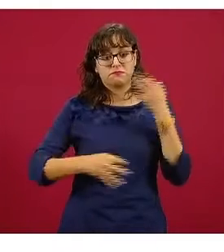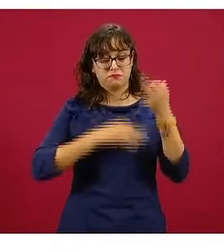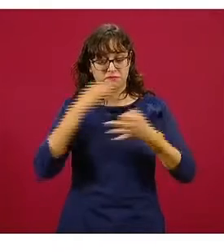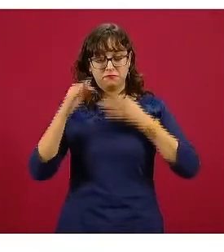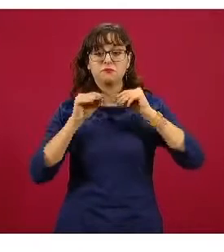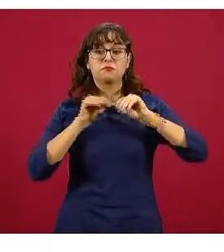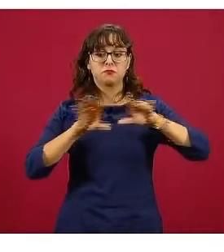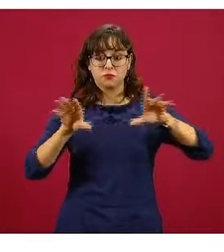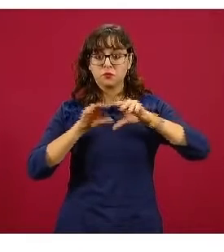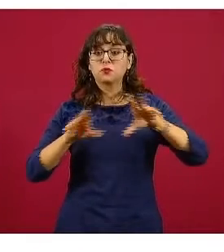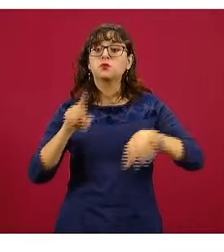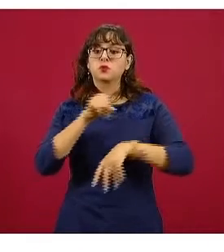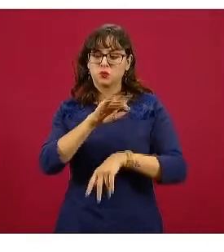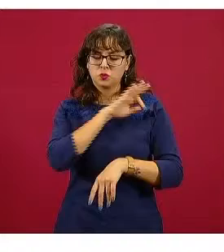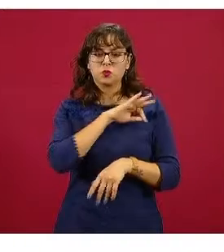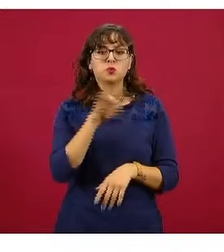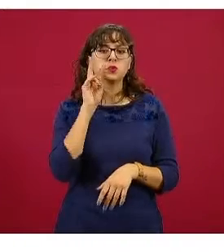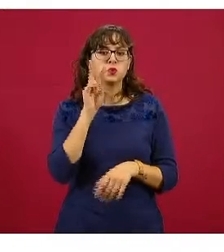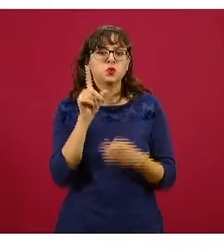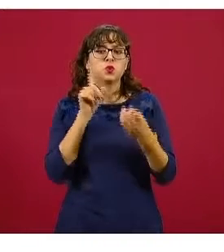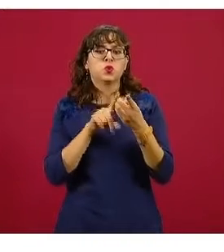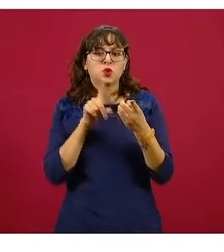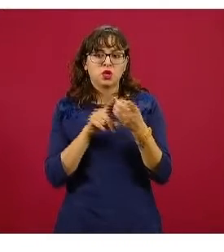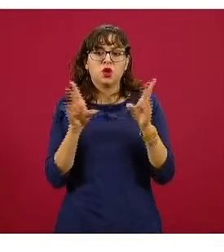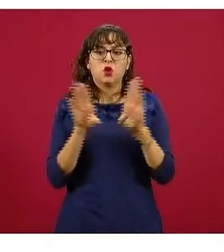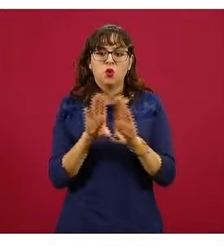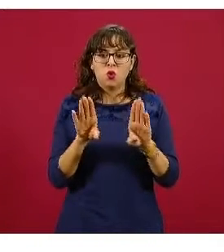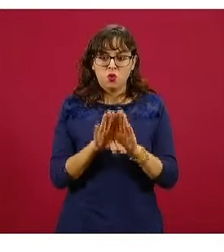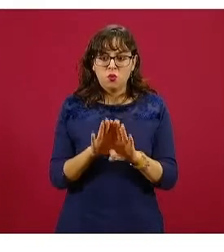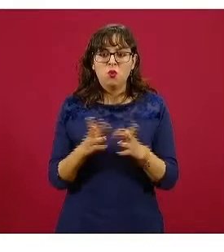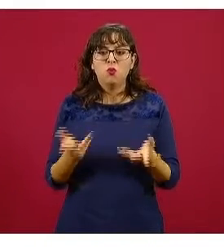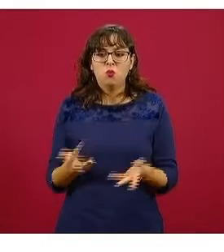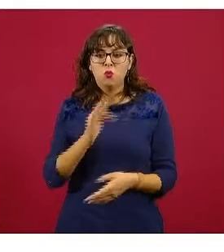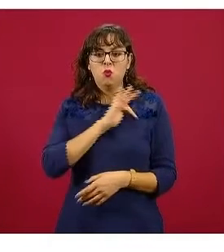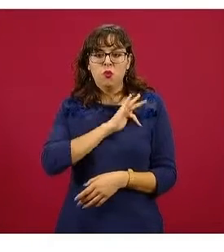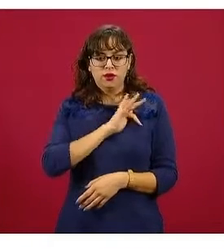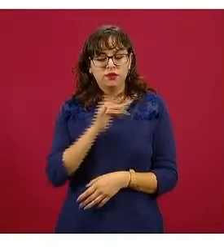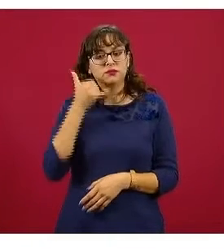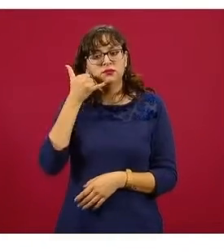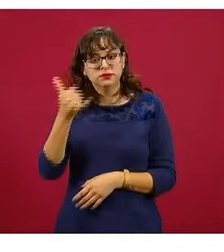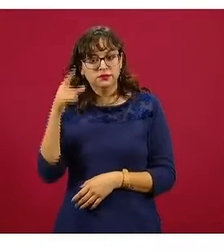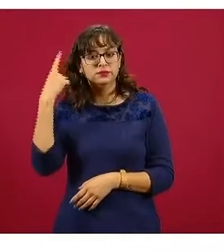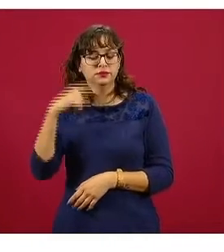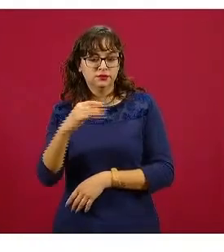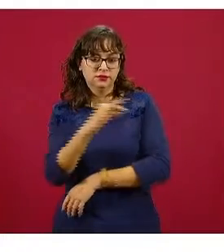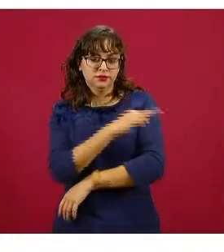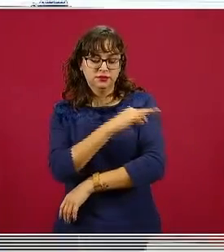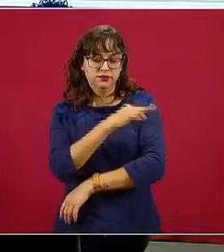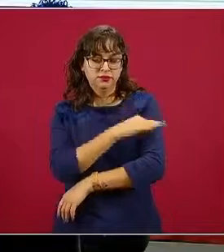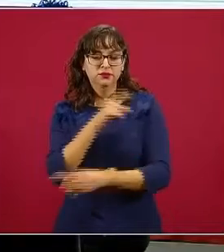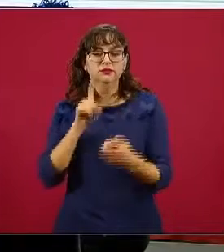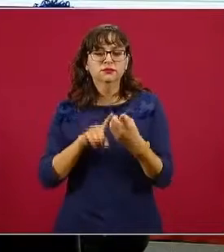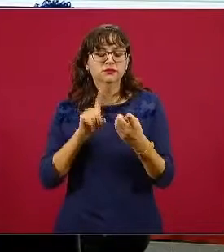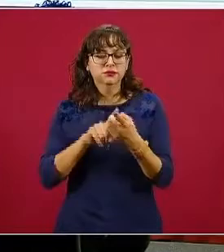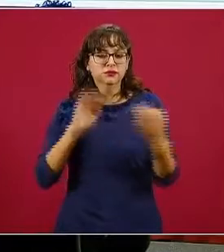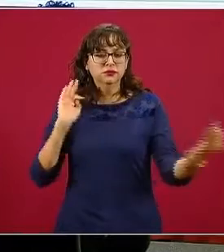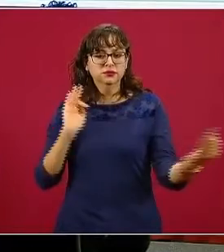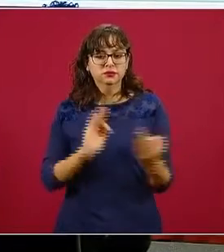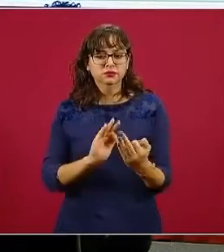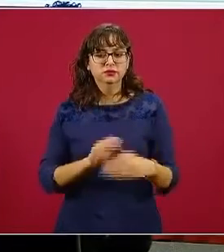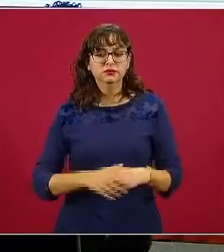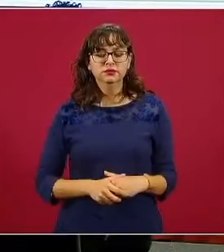ver dónde, cómo hay que hablar a los servicios estatales de salud para saber cuál es el centro más cercano. La siguiente, por favor.